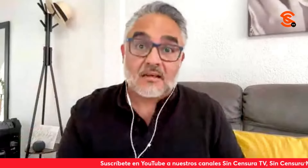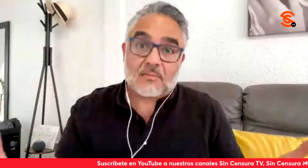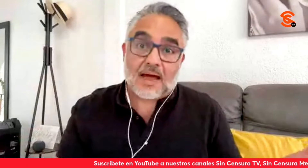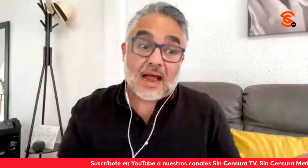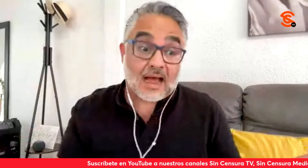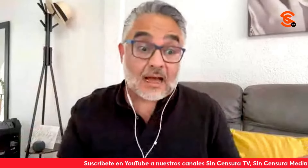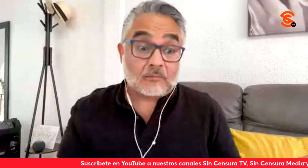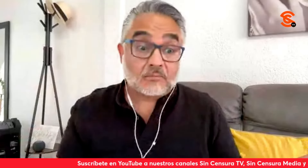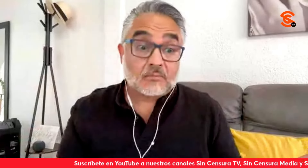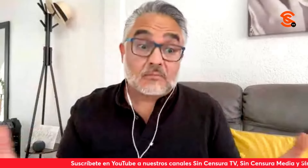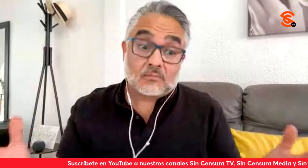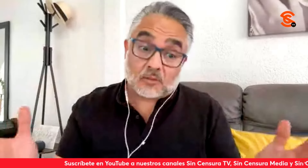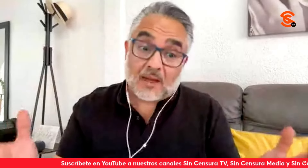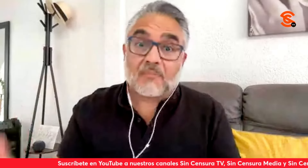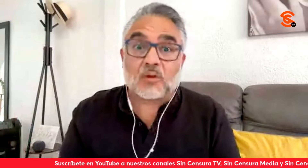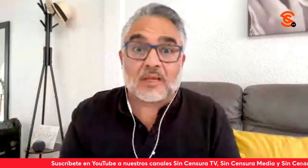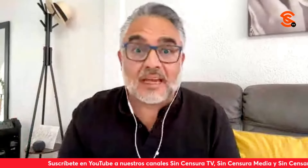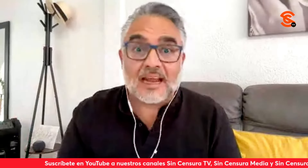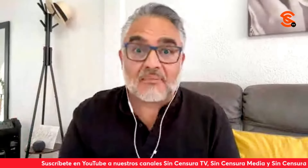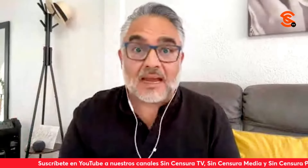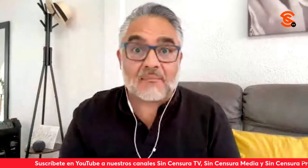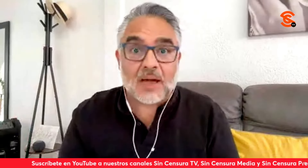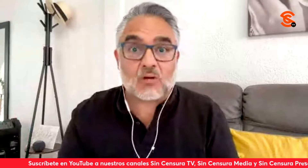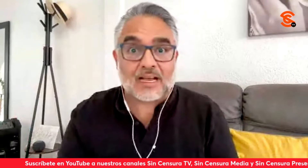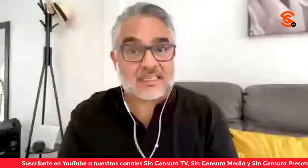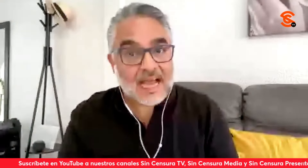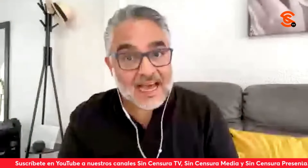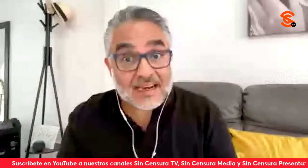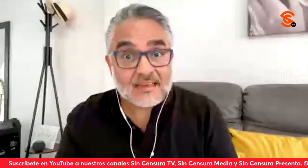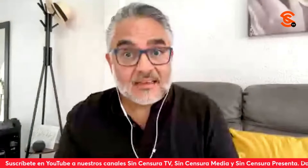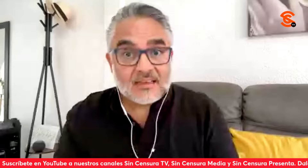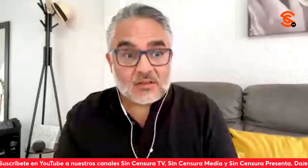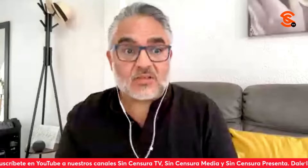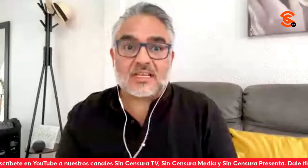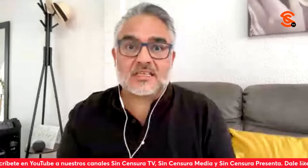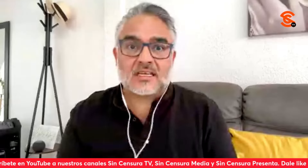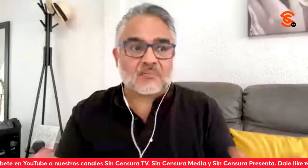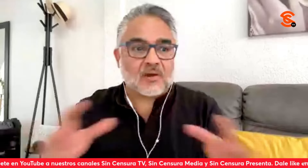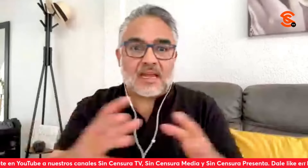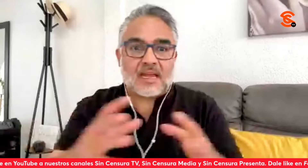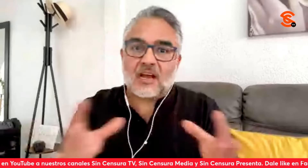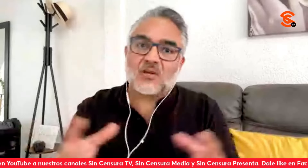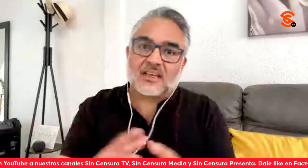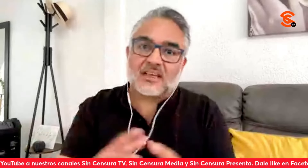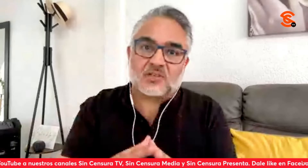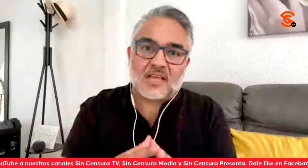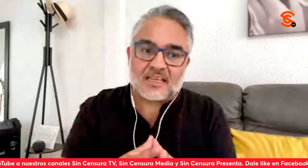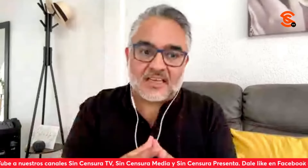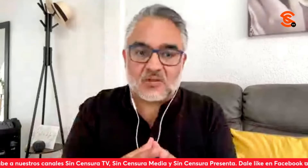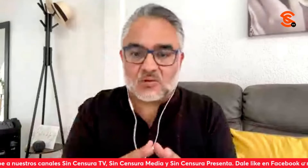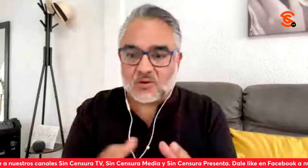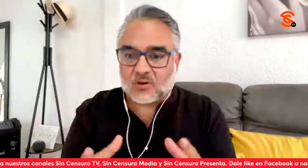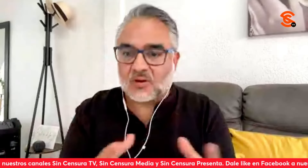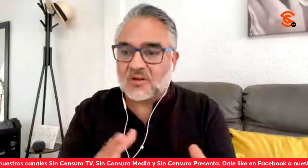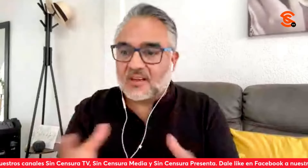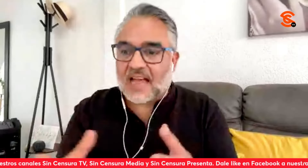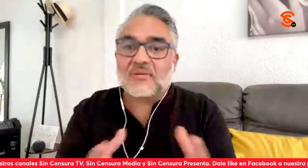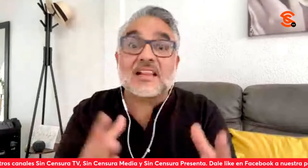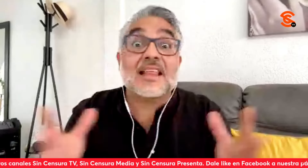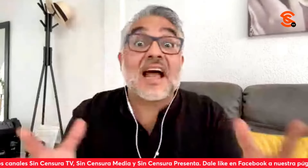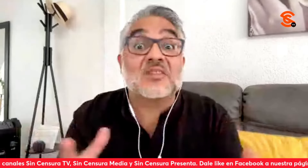filas para proteger a María Amparo Casar. No sé si por ahí Claudio X González ya